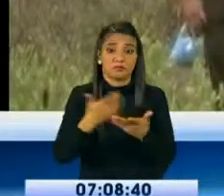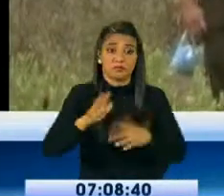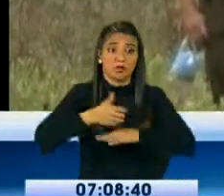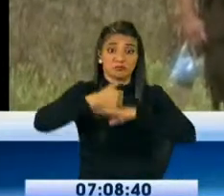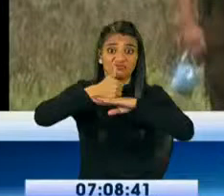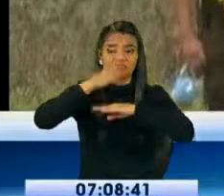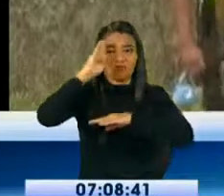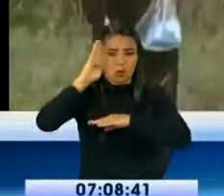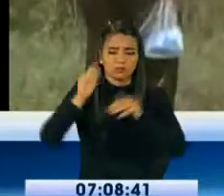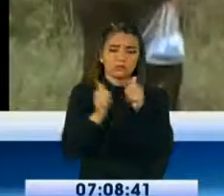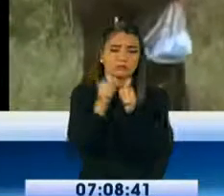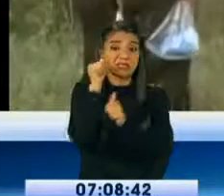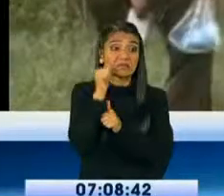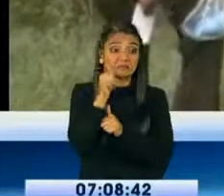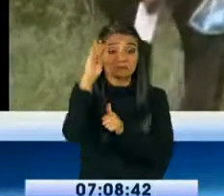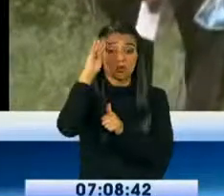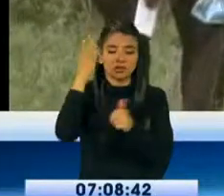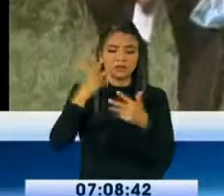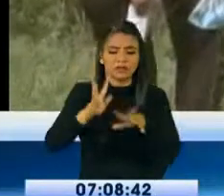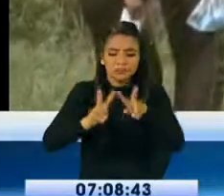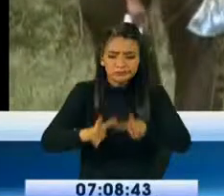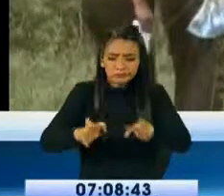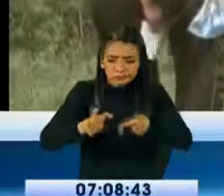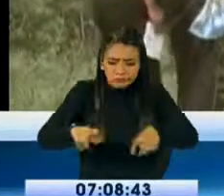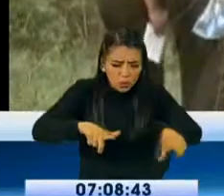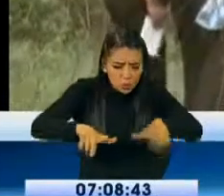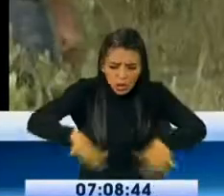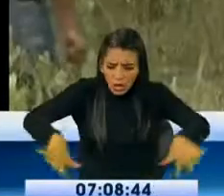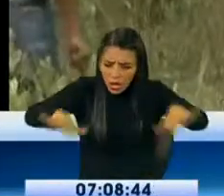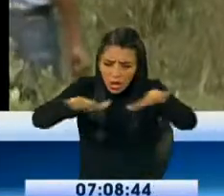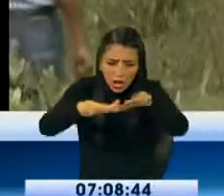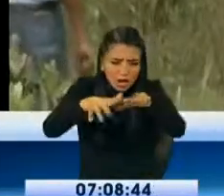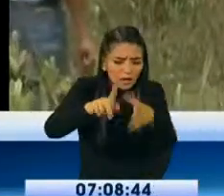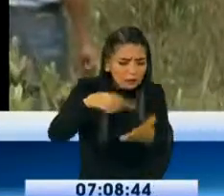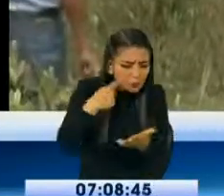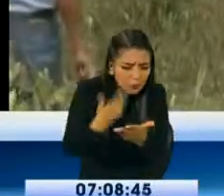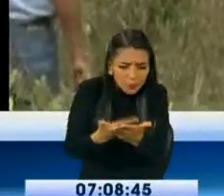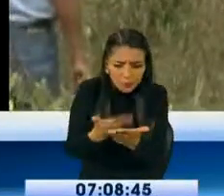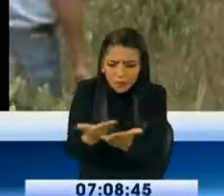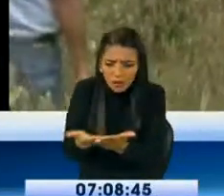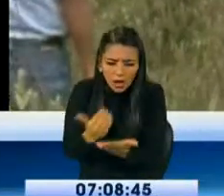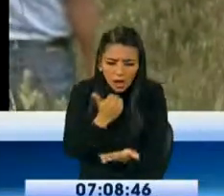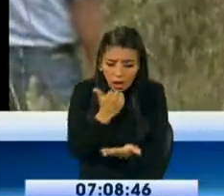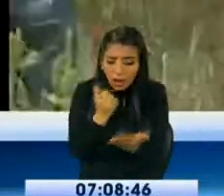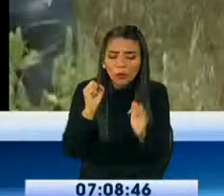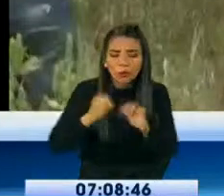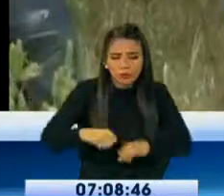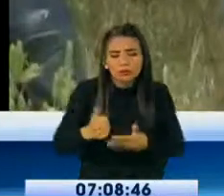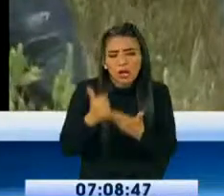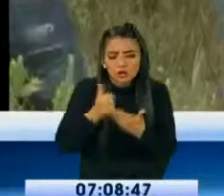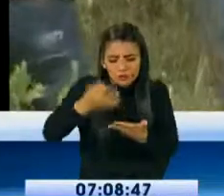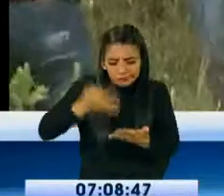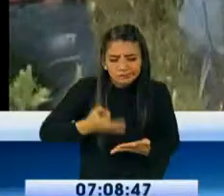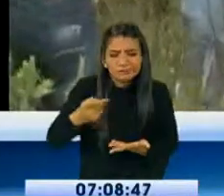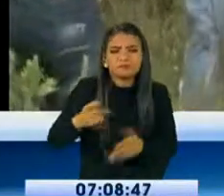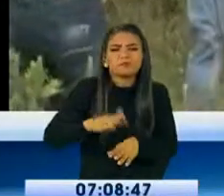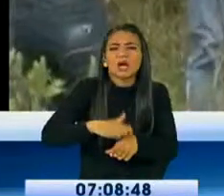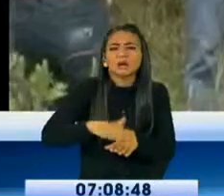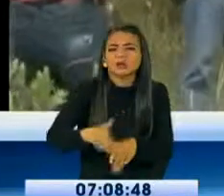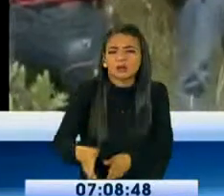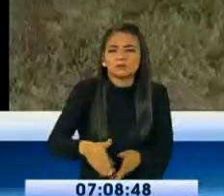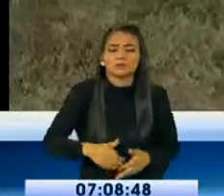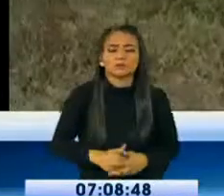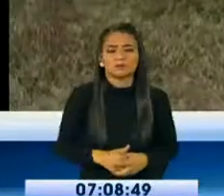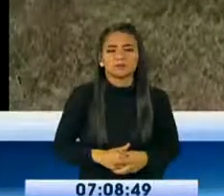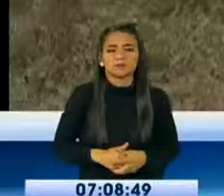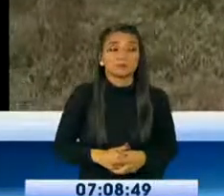y criminalística realizaron el reconocimiento del lugar del hecho para recabar indicios que los ayuden a determinar las causas del